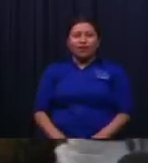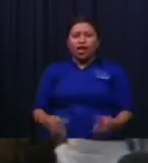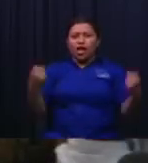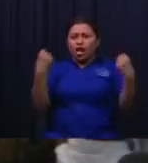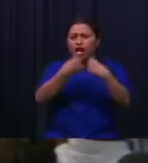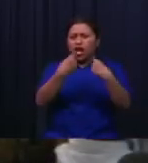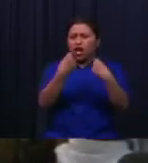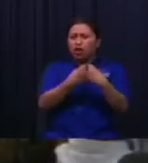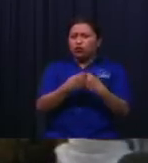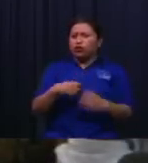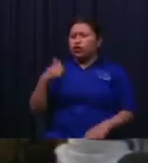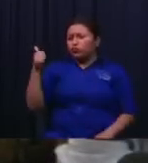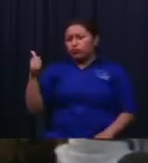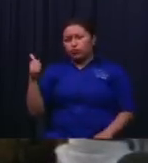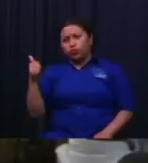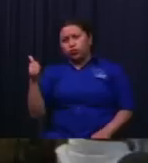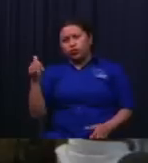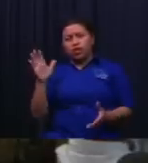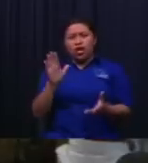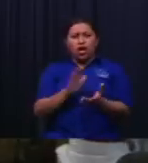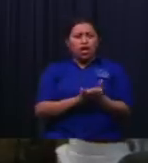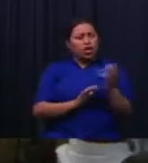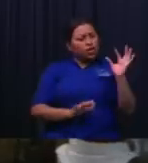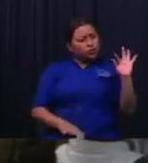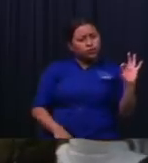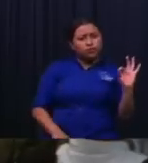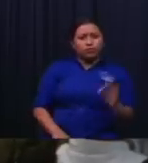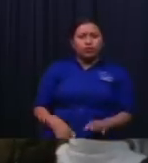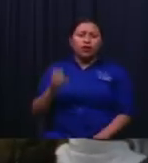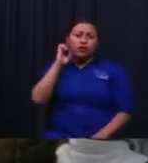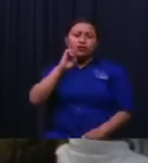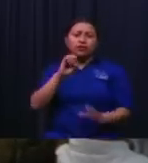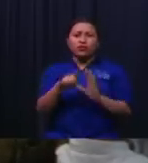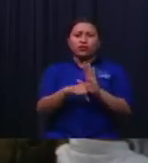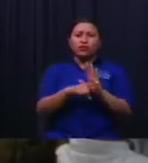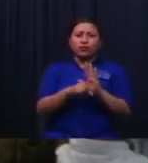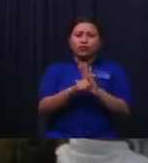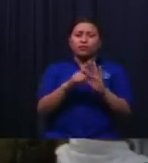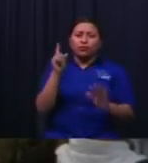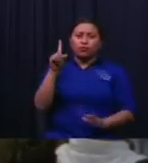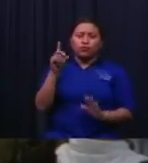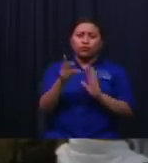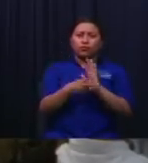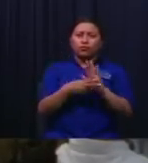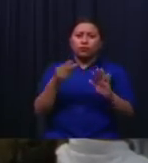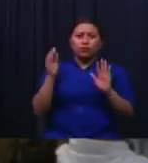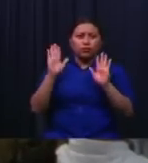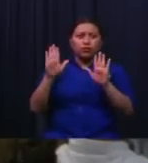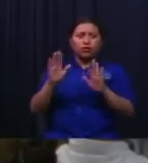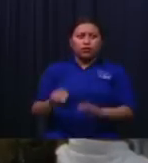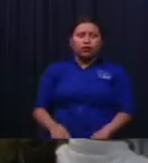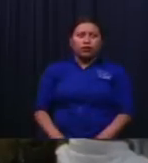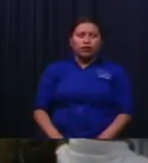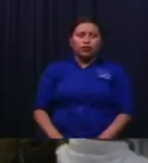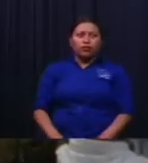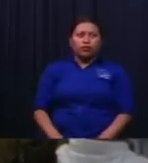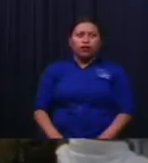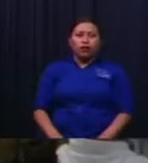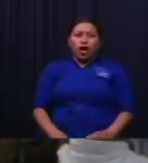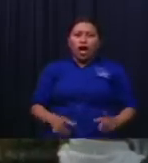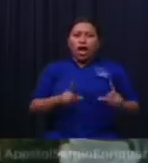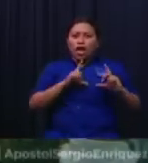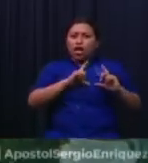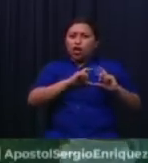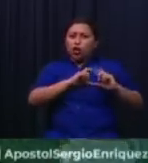Hostilidad de la esposa hacia el esposo. Esther 1:10. Al séptimo día, cuando el corazón del rey